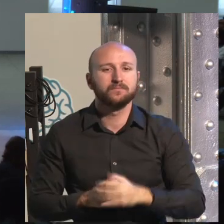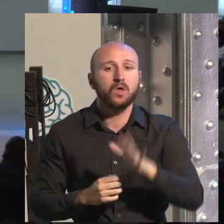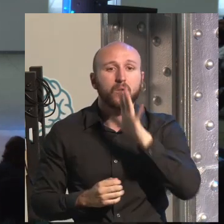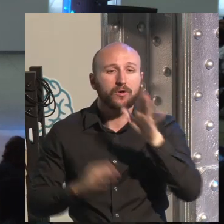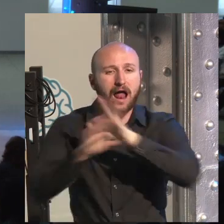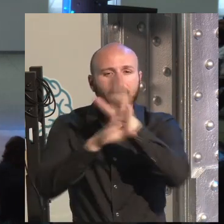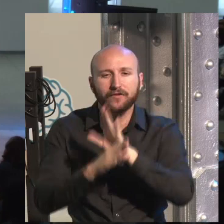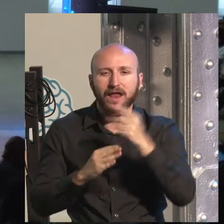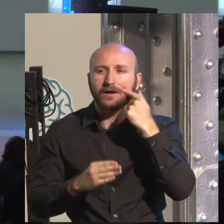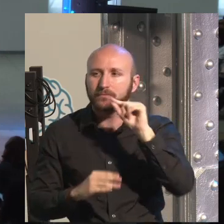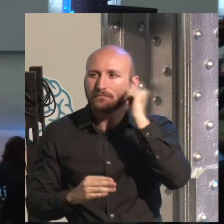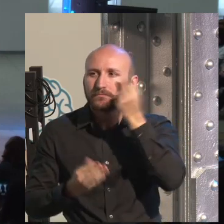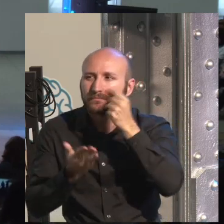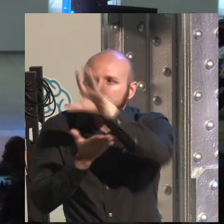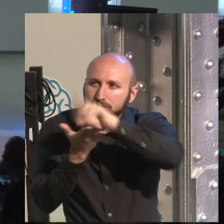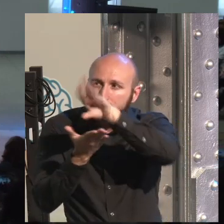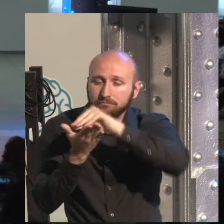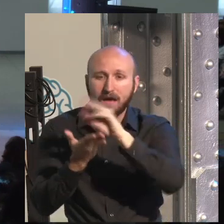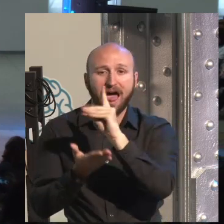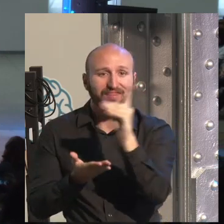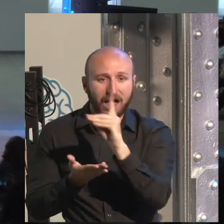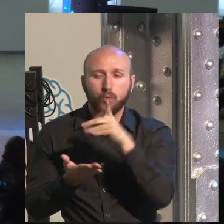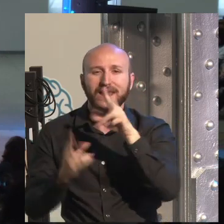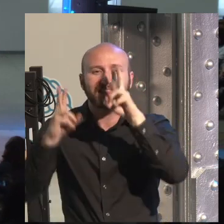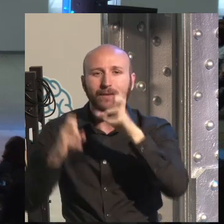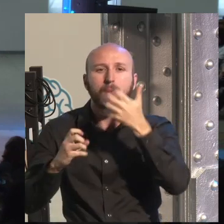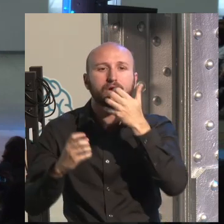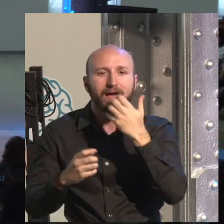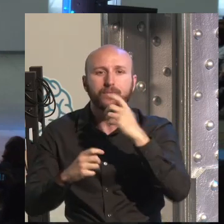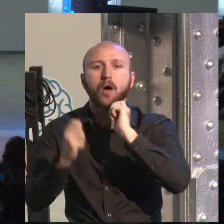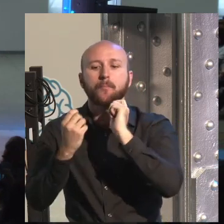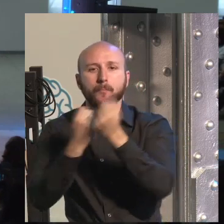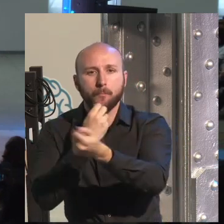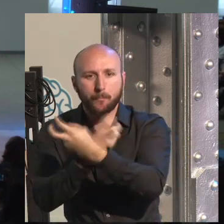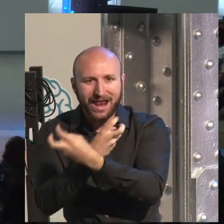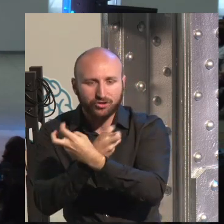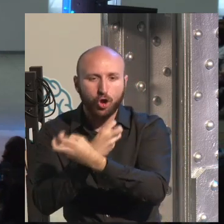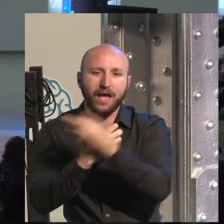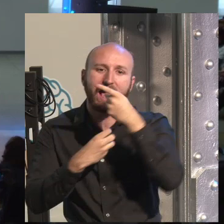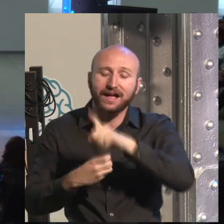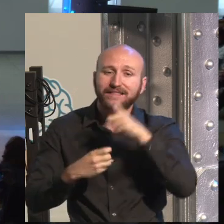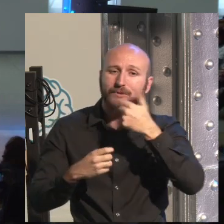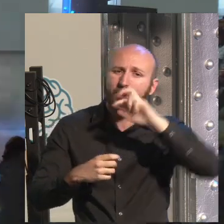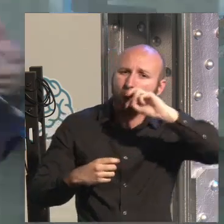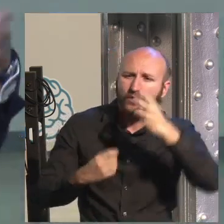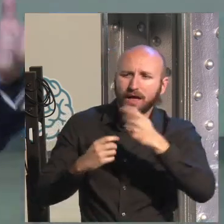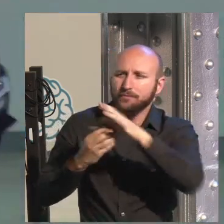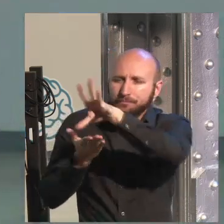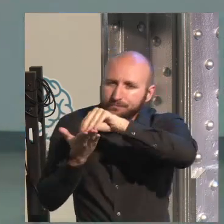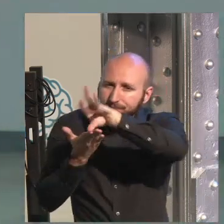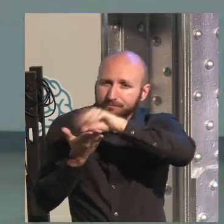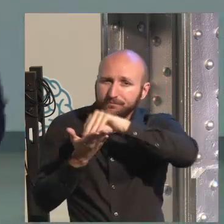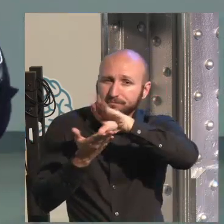ellos hicieron, sobre todo las que hizo Darwin, que tienen que ver con la paleontología y la biogeografía, son observaciones que se pueden hacer